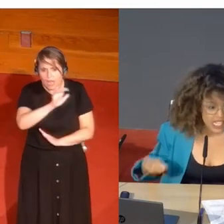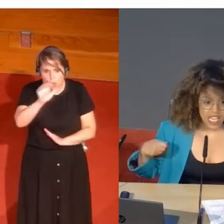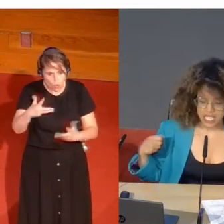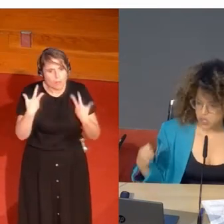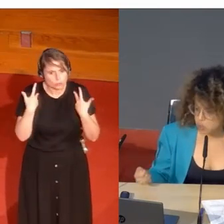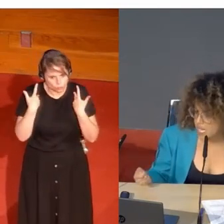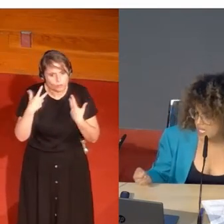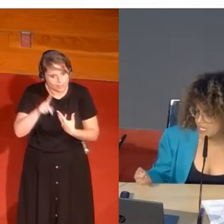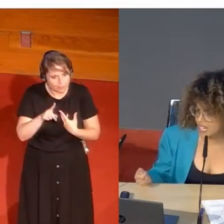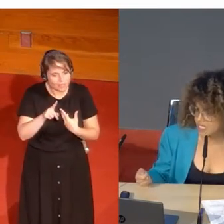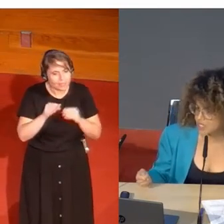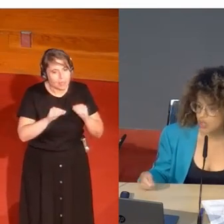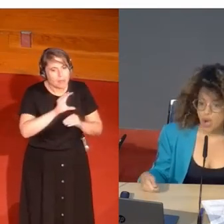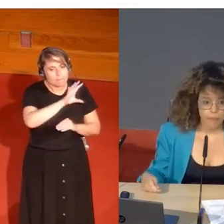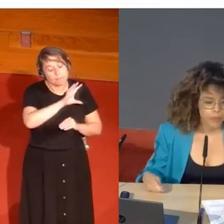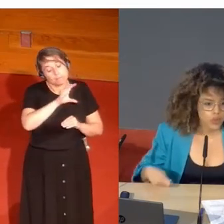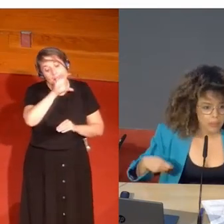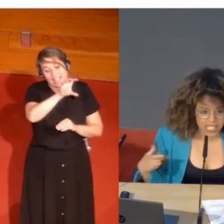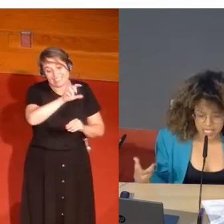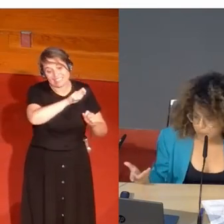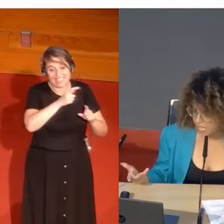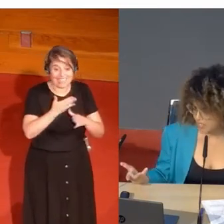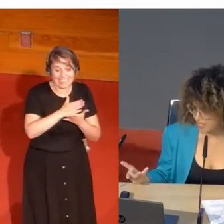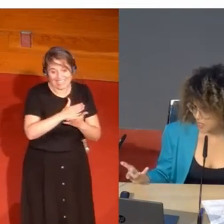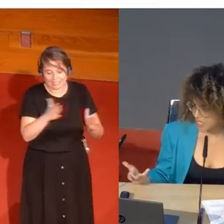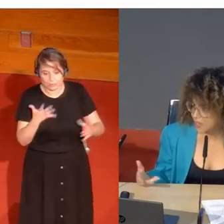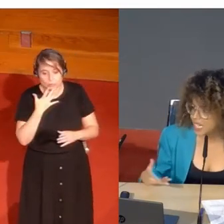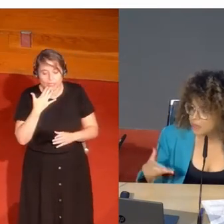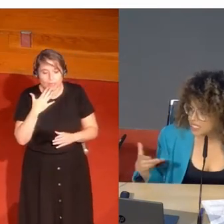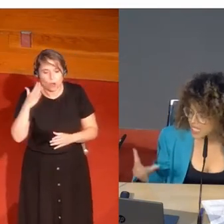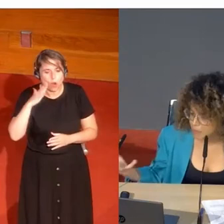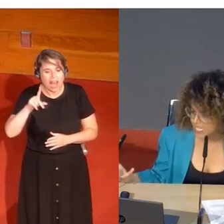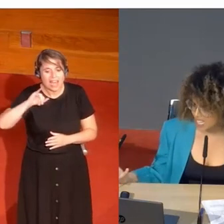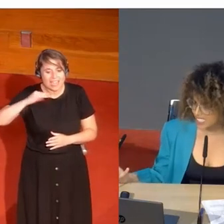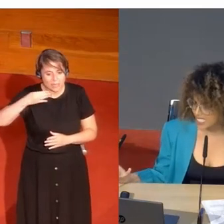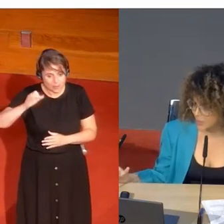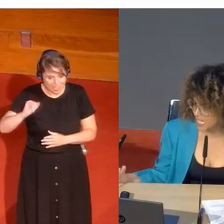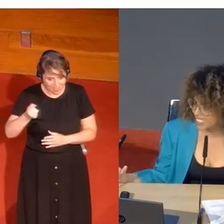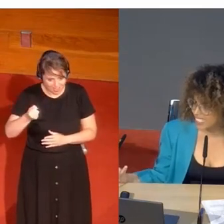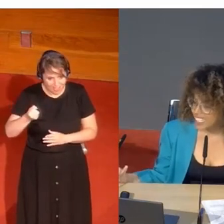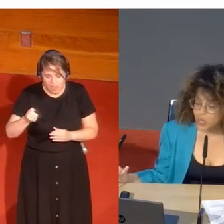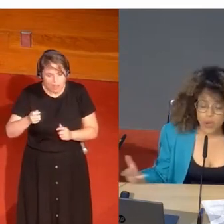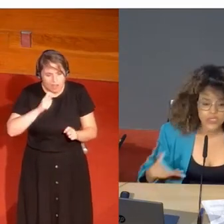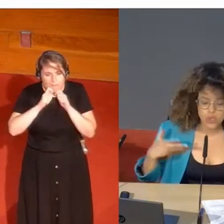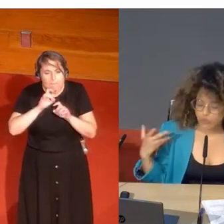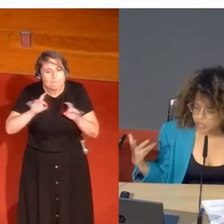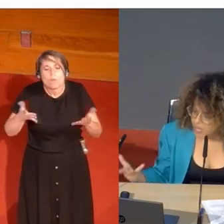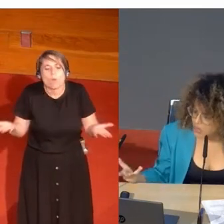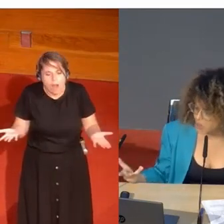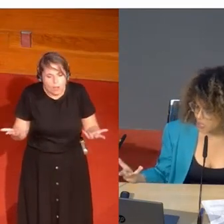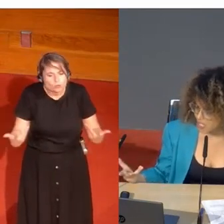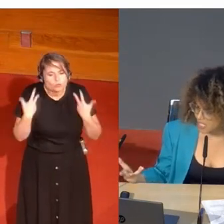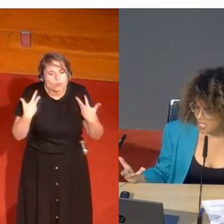sino también en estos países de tránsito por no hablar de Libia qué qué libertad de prensa hay en Libia Y cuánto